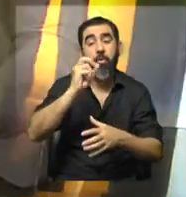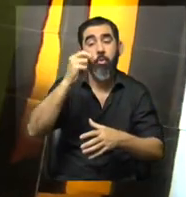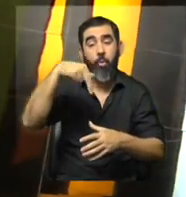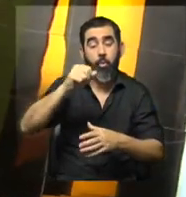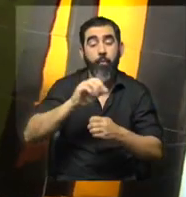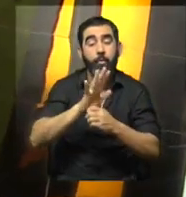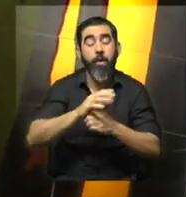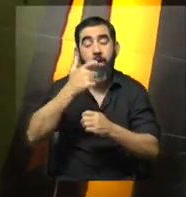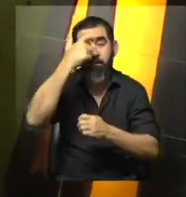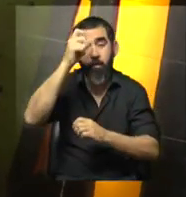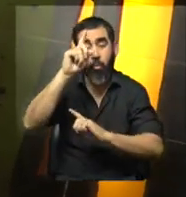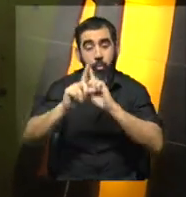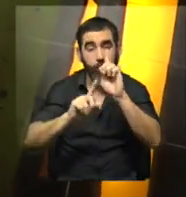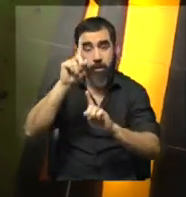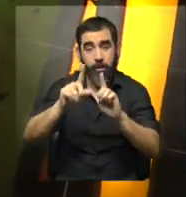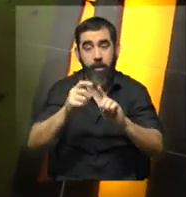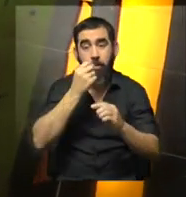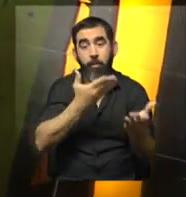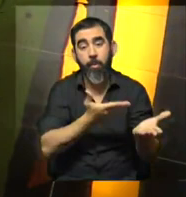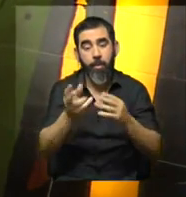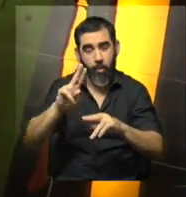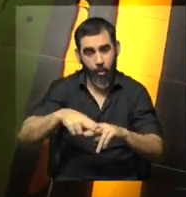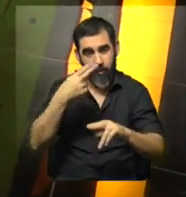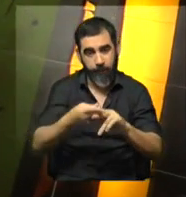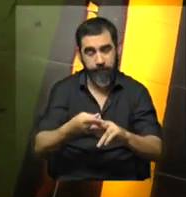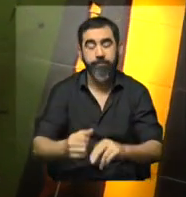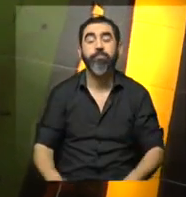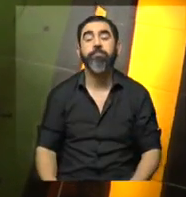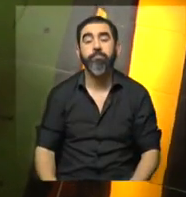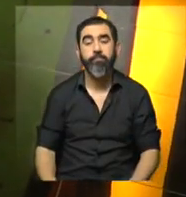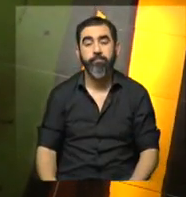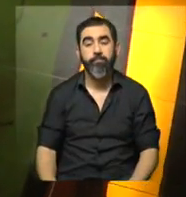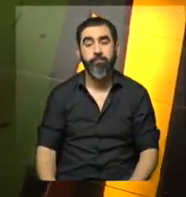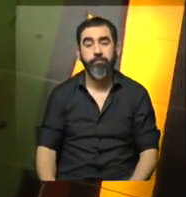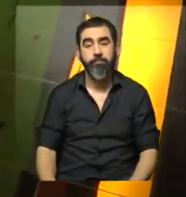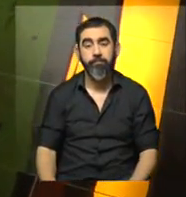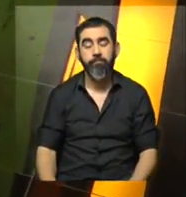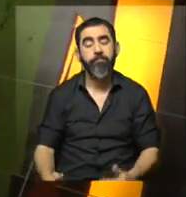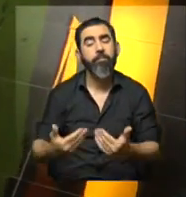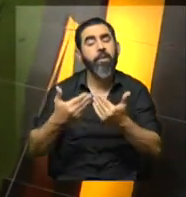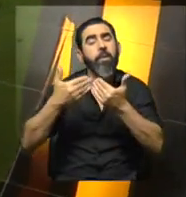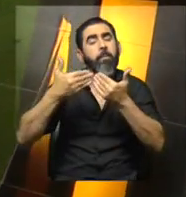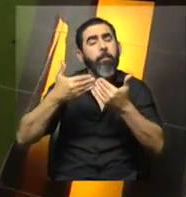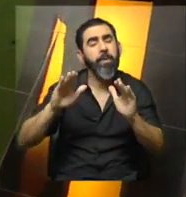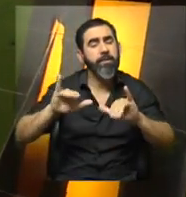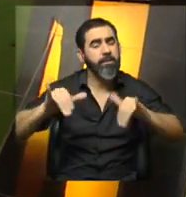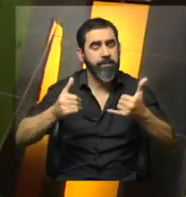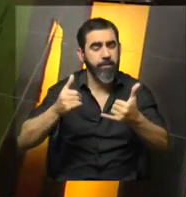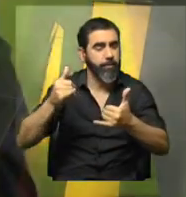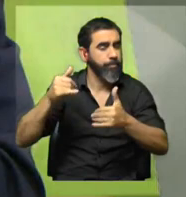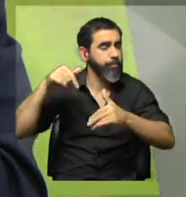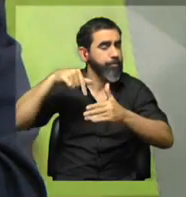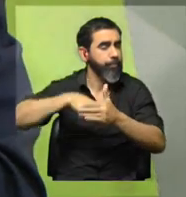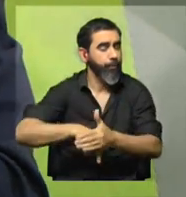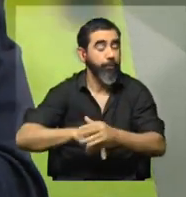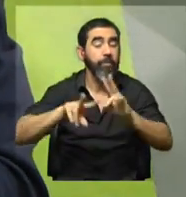Ciencias. Bienvenidas, en tu caso, nuevamente. Gracias. Gracias por estar aquí. Si les parece, arrancamos de raíz. Para quienes